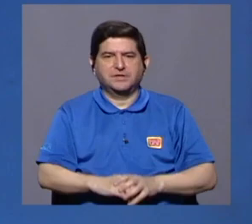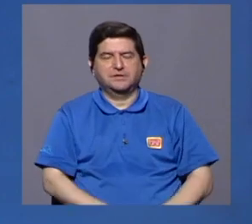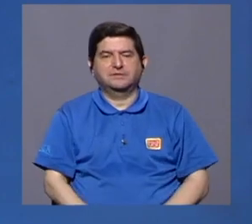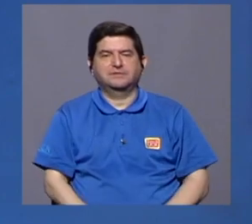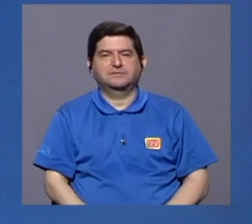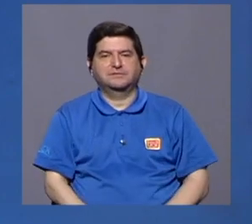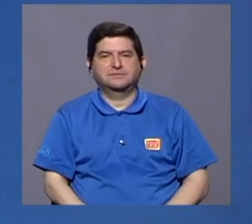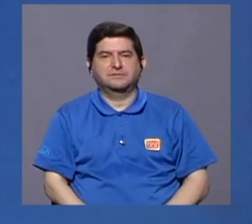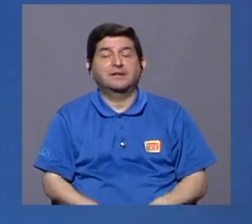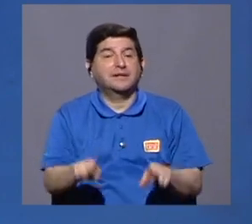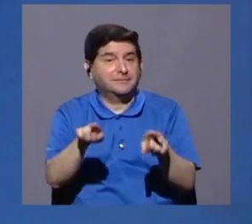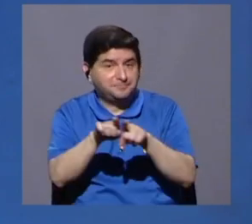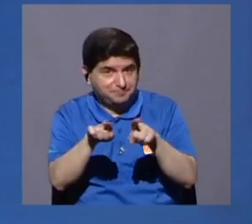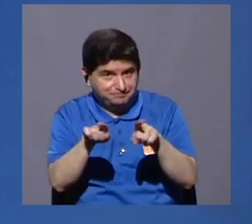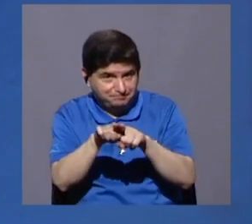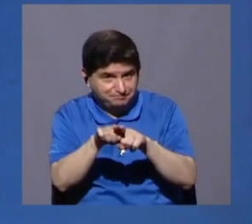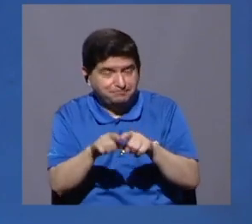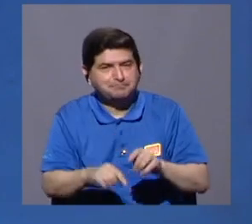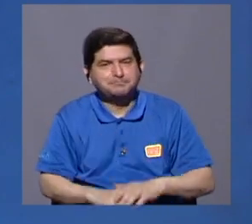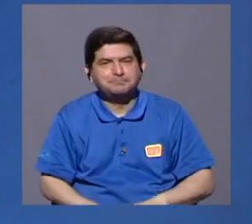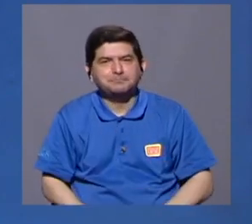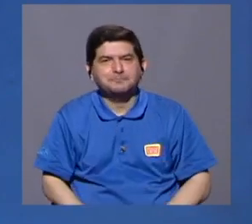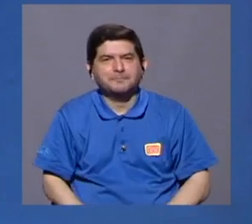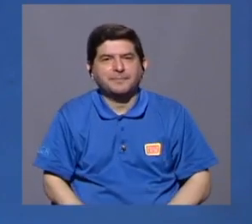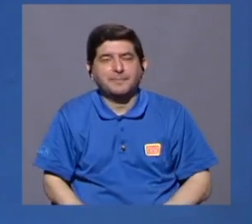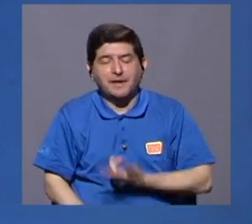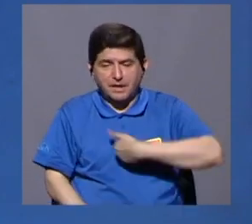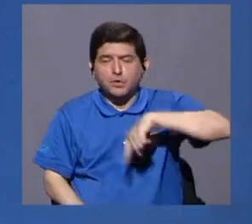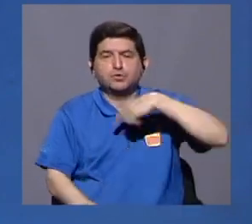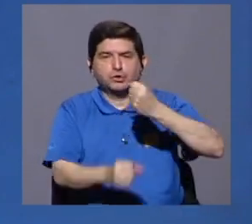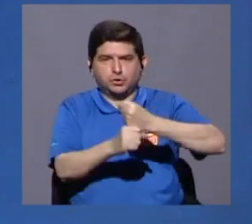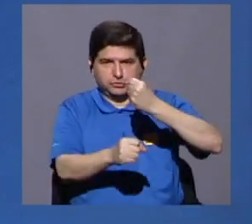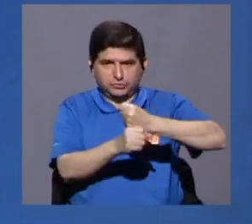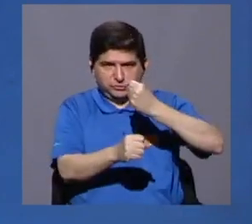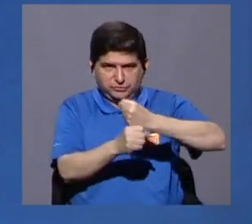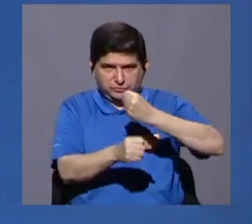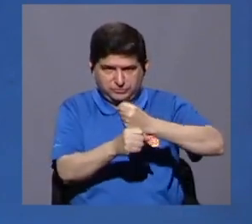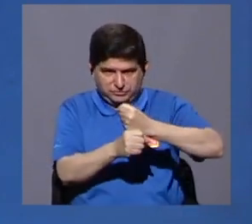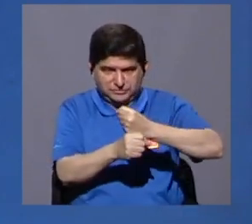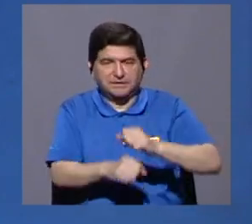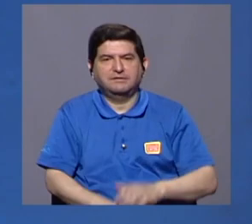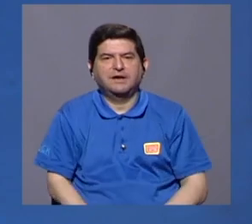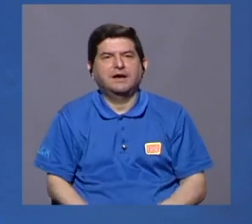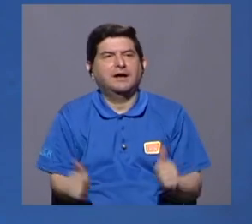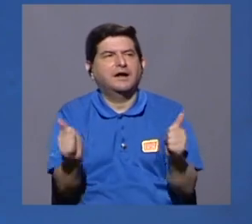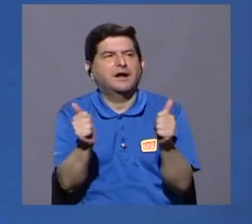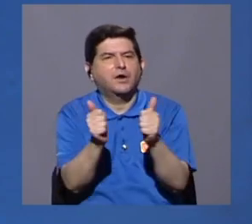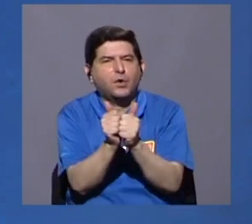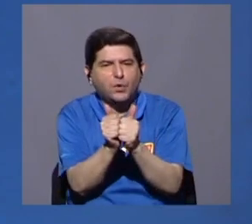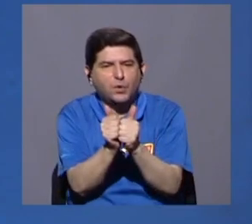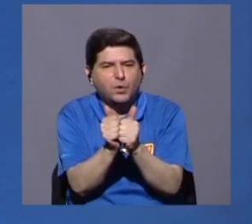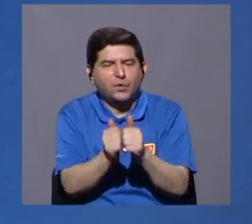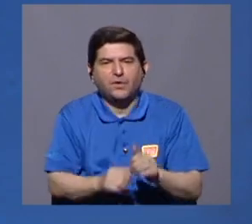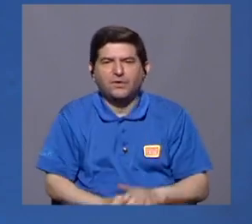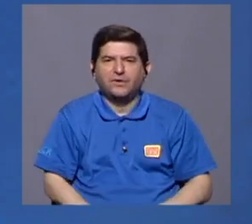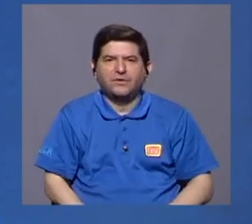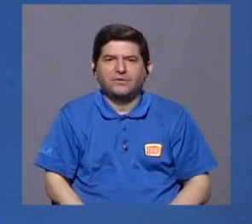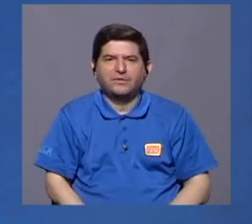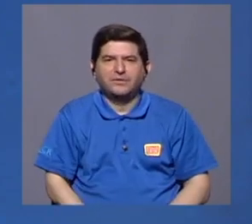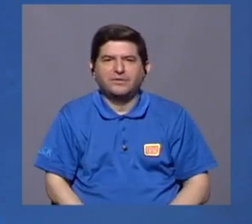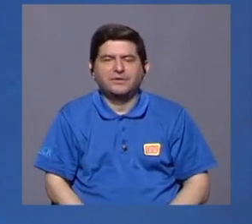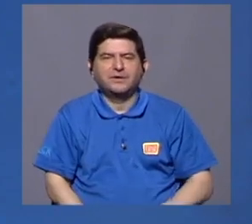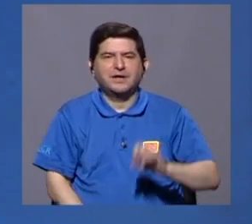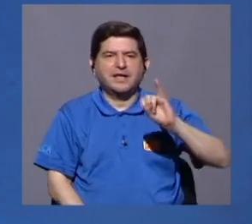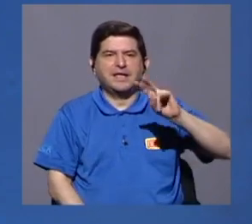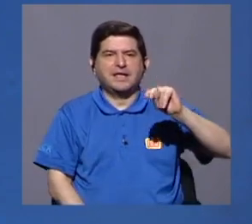además de este que estamos trabajando coco con este con el